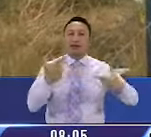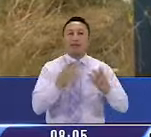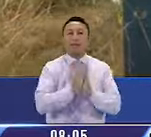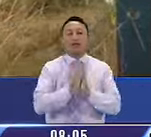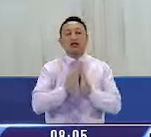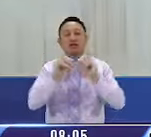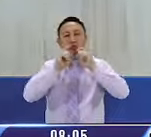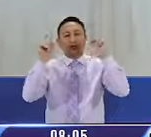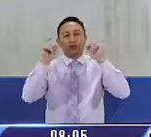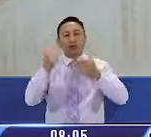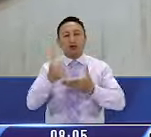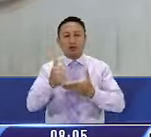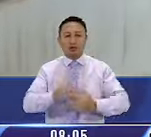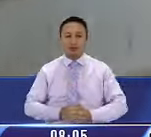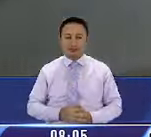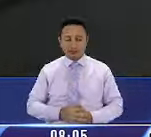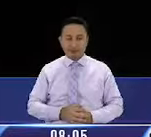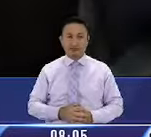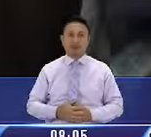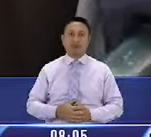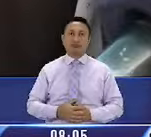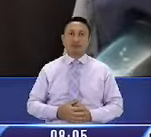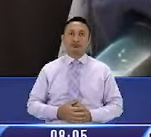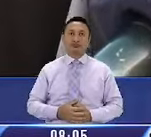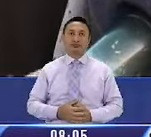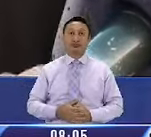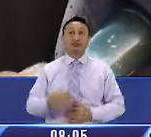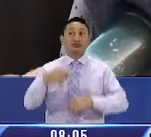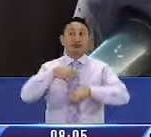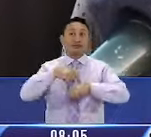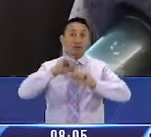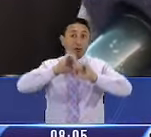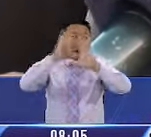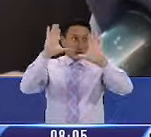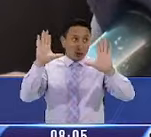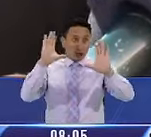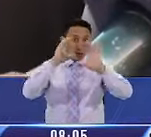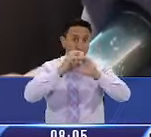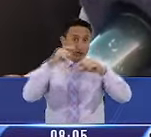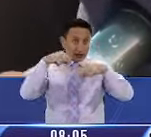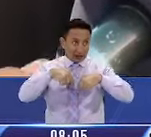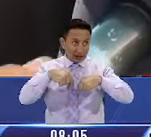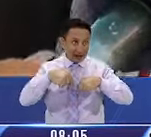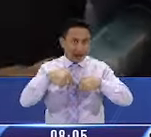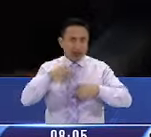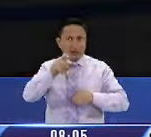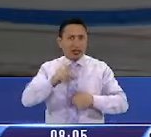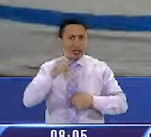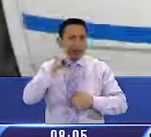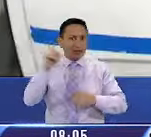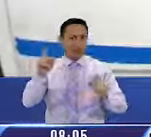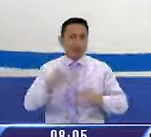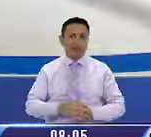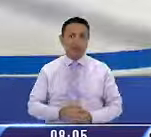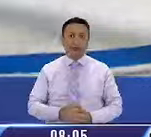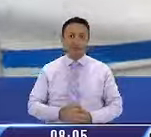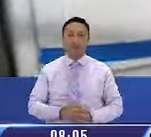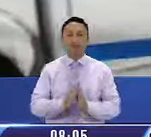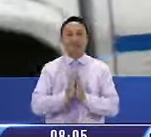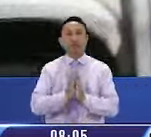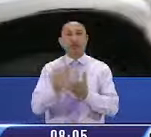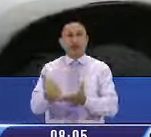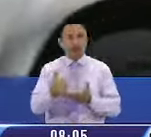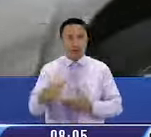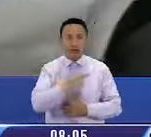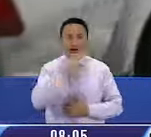de ayuda, explican los moradores. Si en la madrugada, en la noche se oye que asaltan. Piden mayor presencia